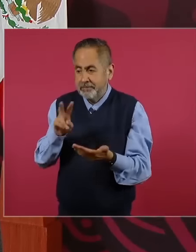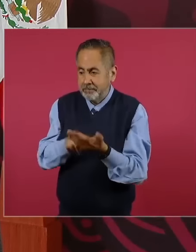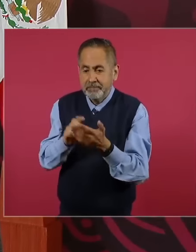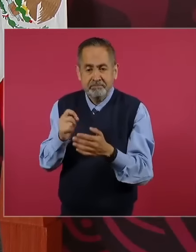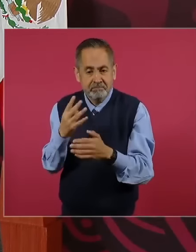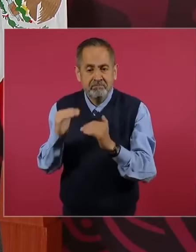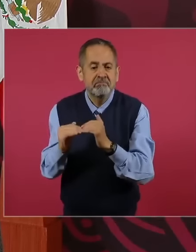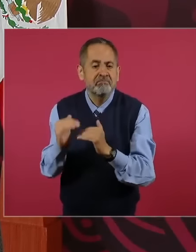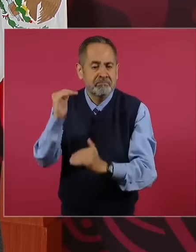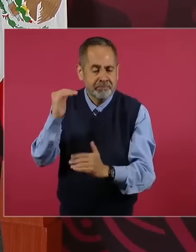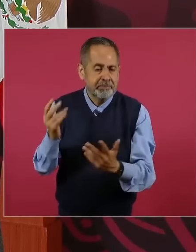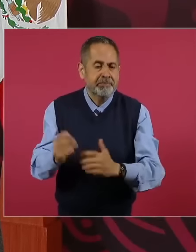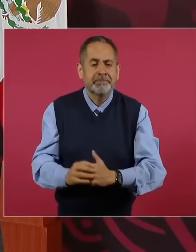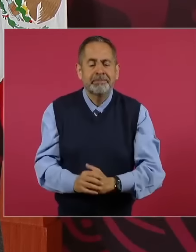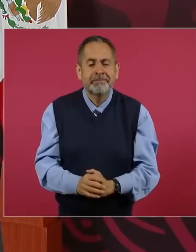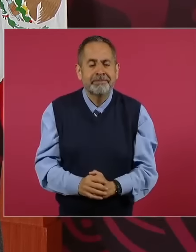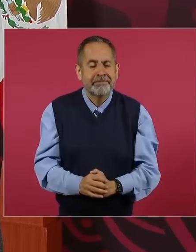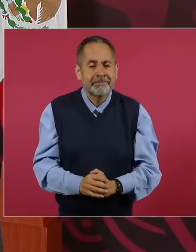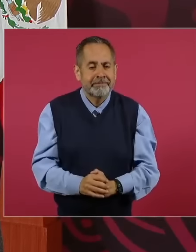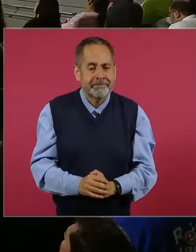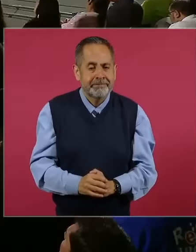24.